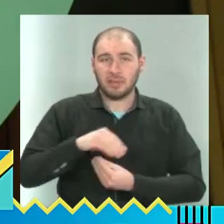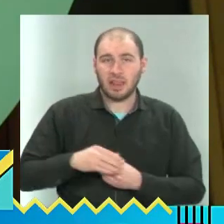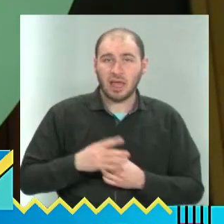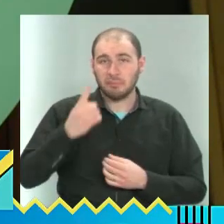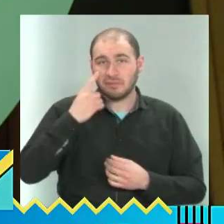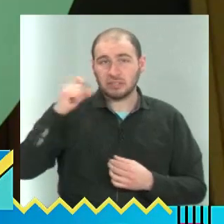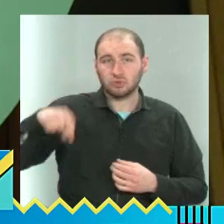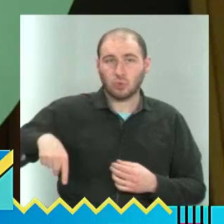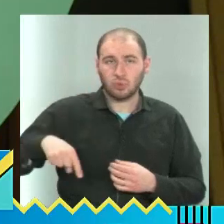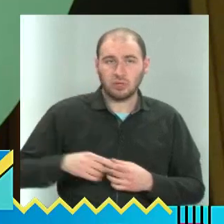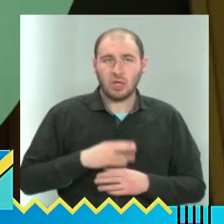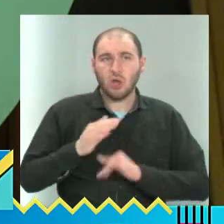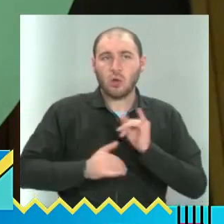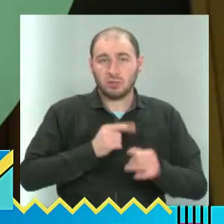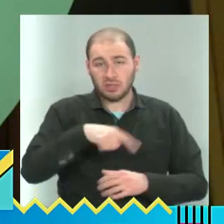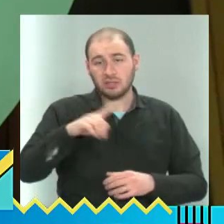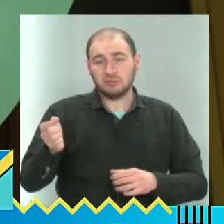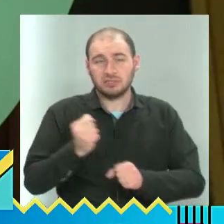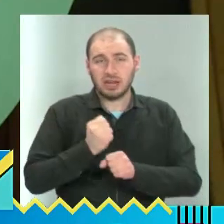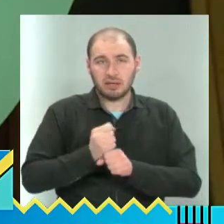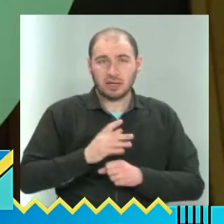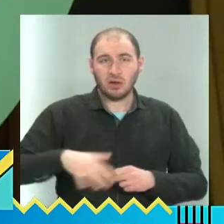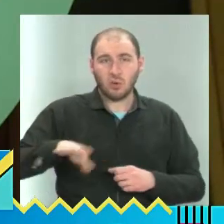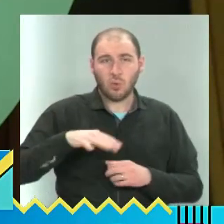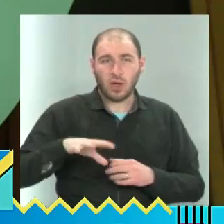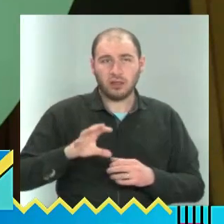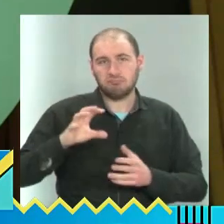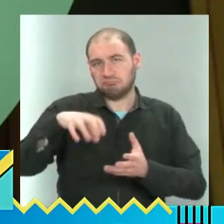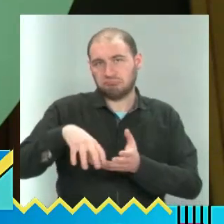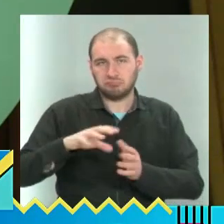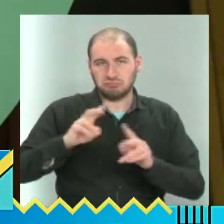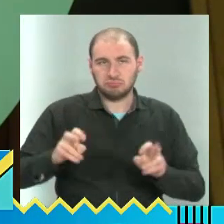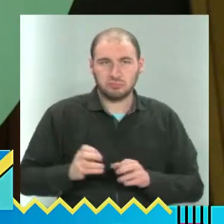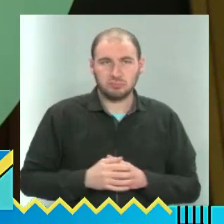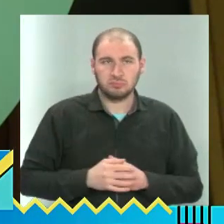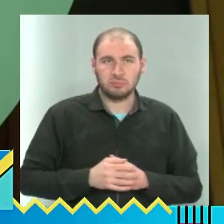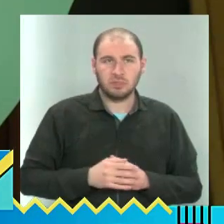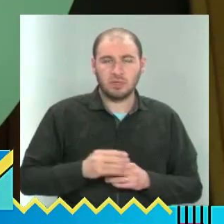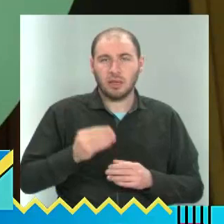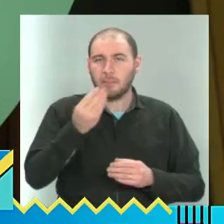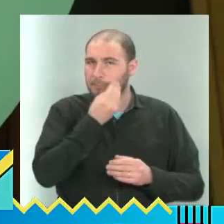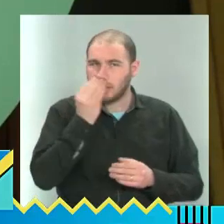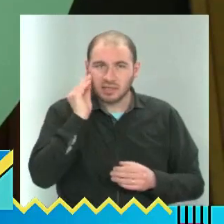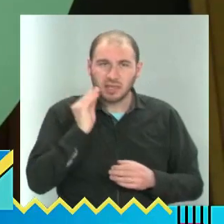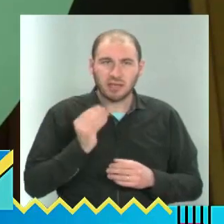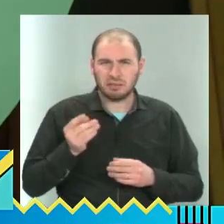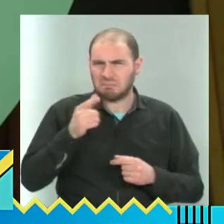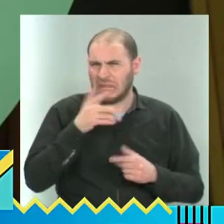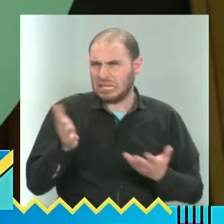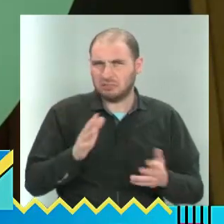vivía en el sur y que le decía que iba a trabajar en un determinado rubro de cosmetología o algo